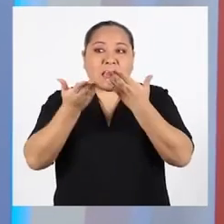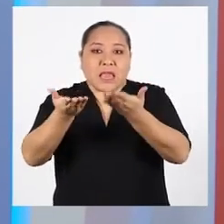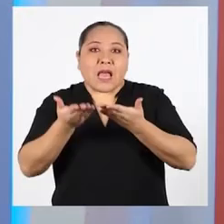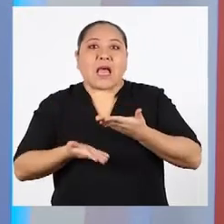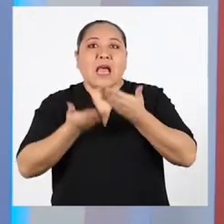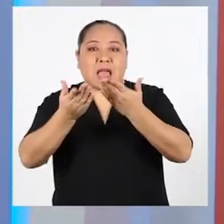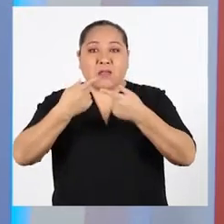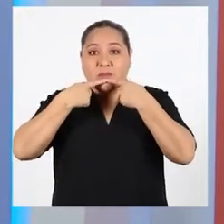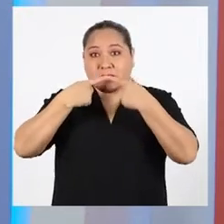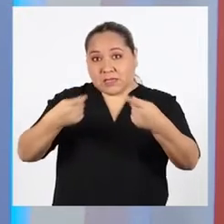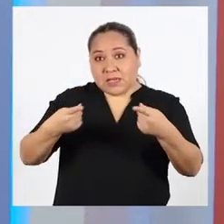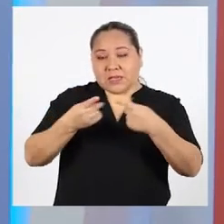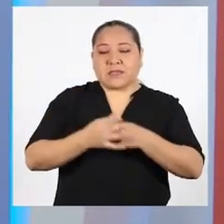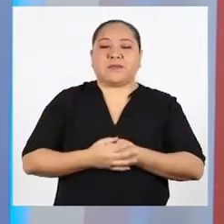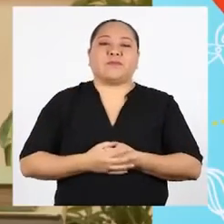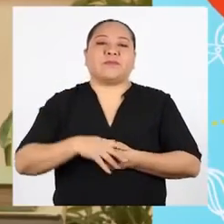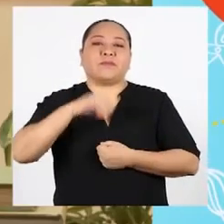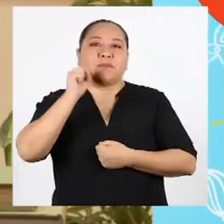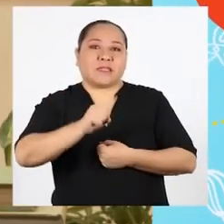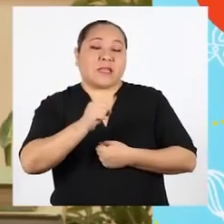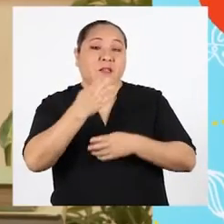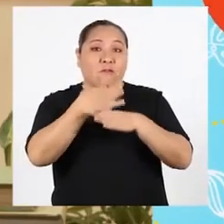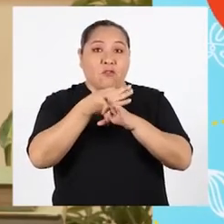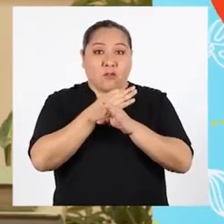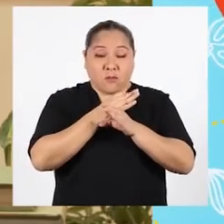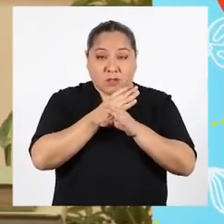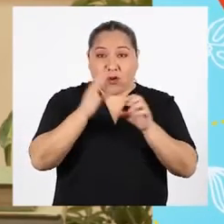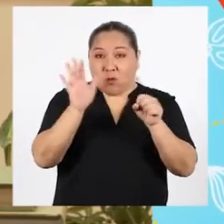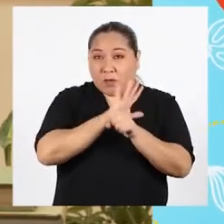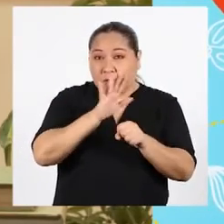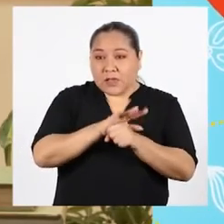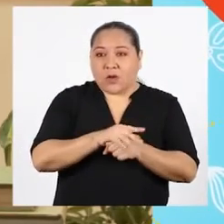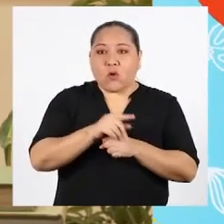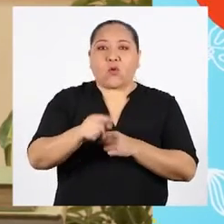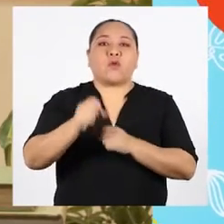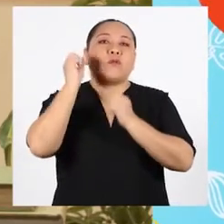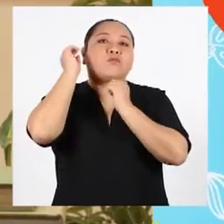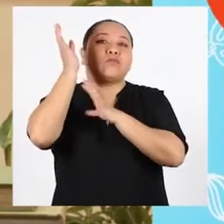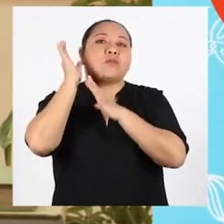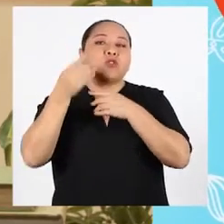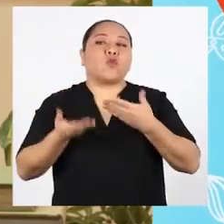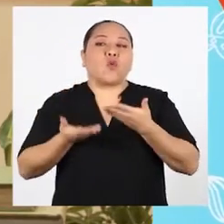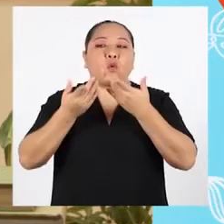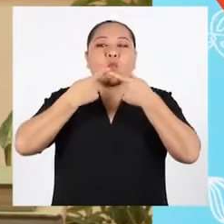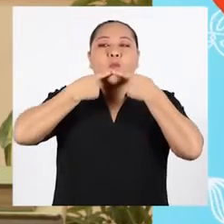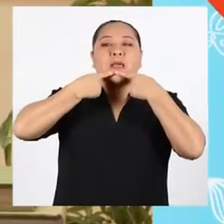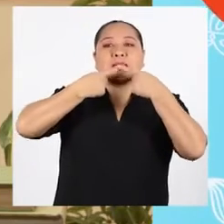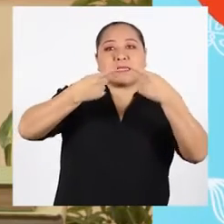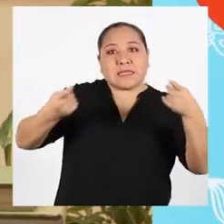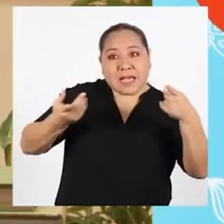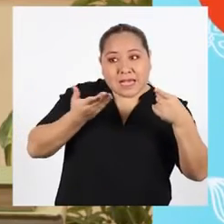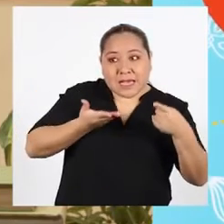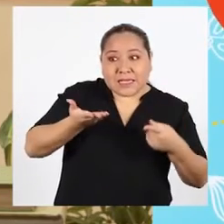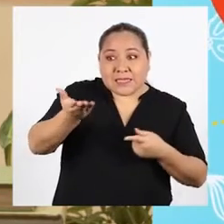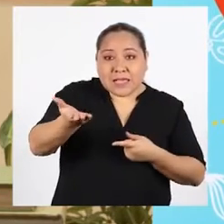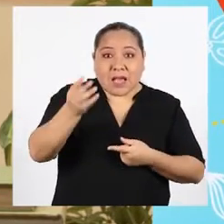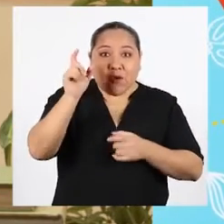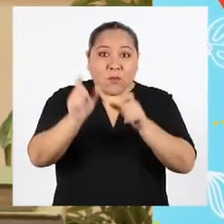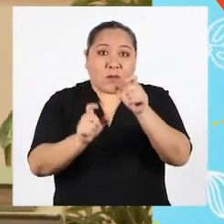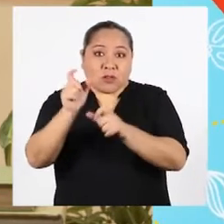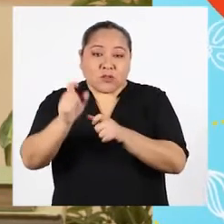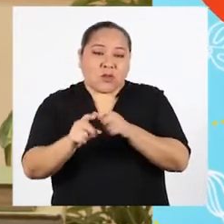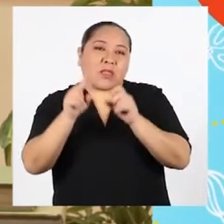cual dirigir nuestros mensajes. En términos generales, un discurso se entiende como un mensaje que se da a un público